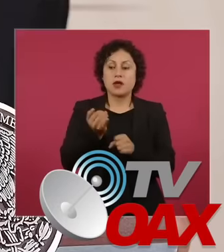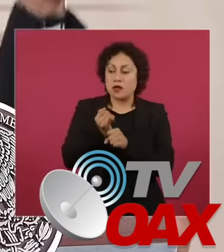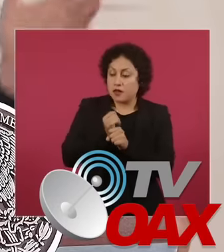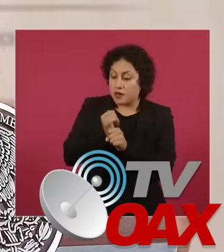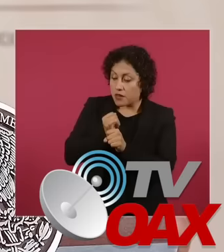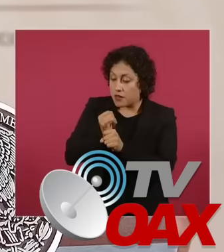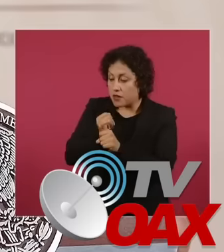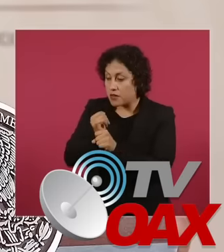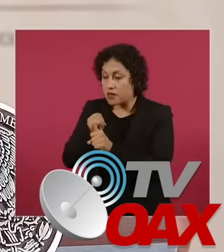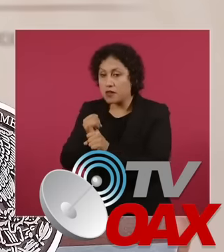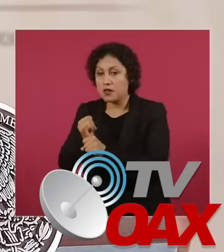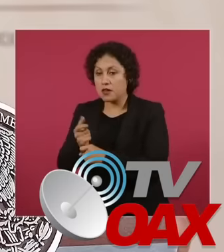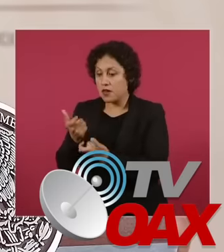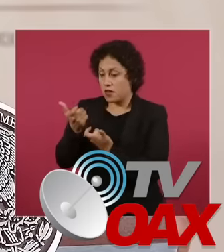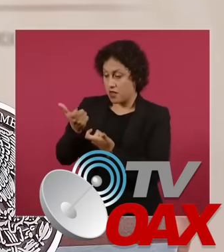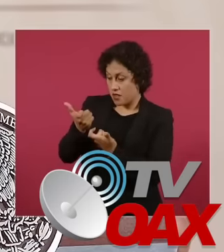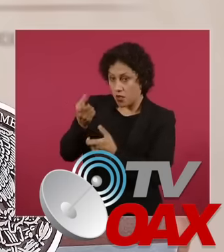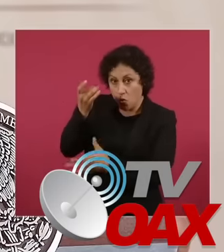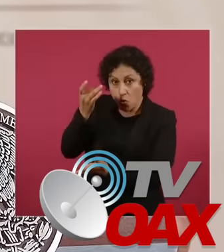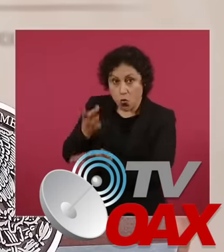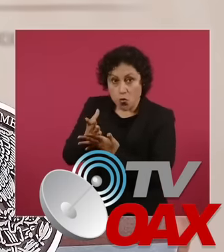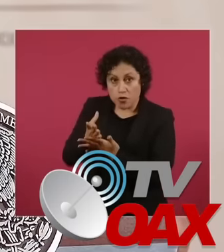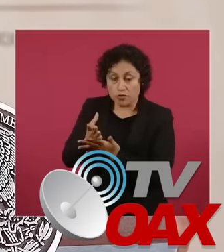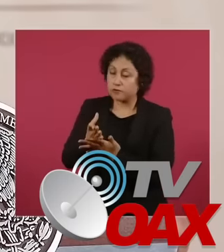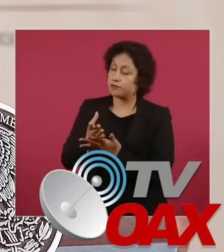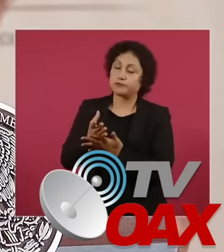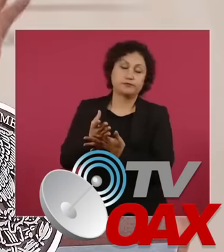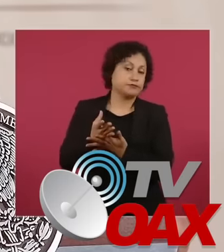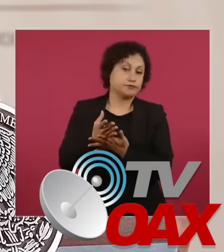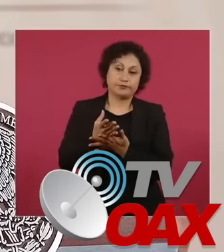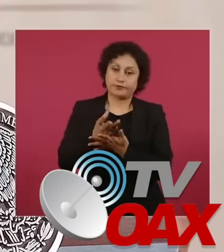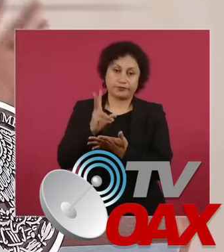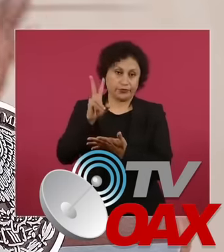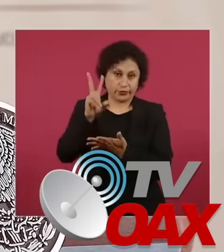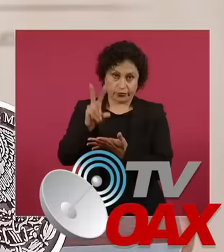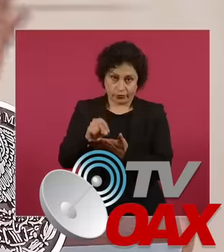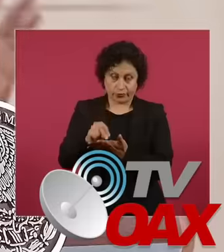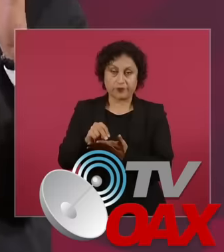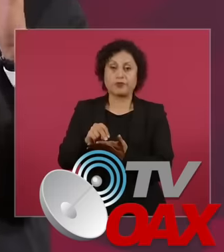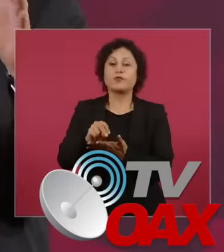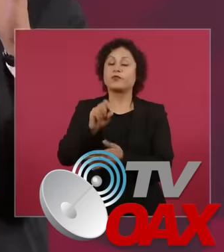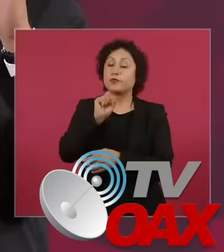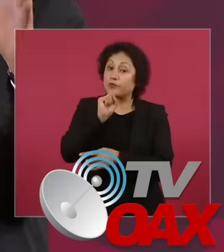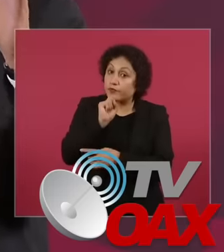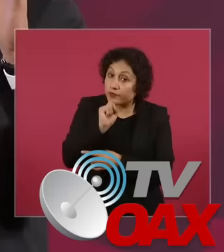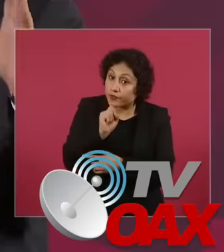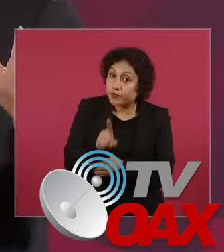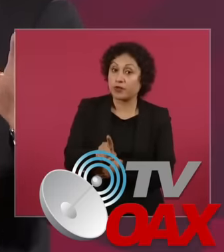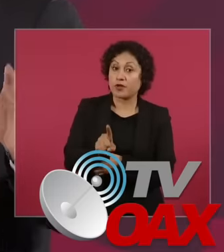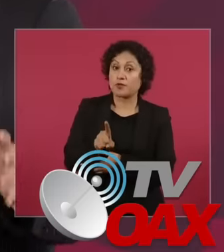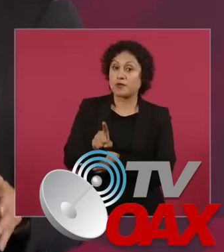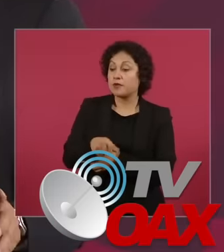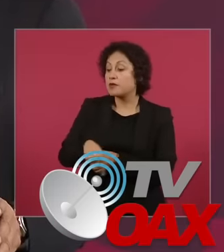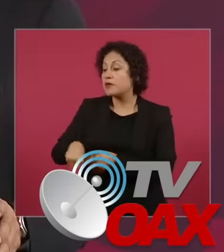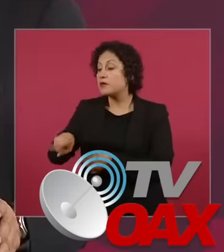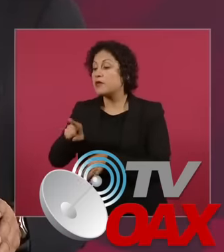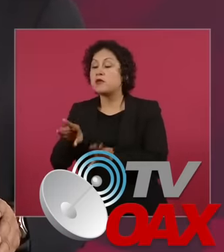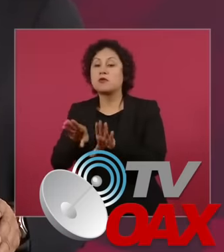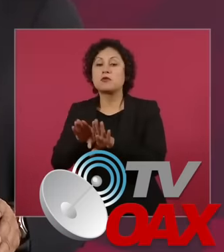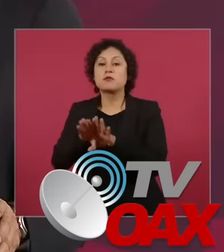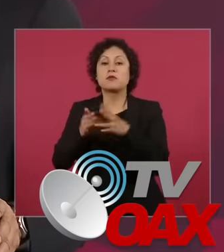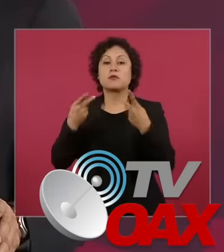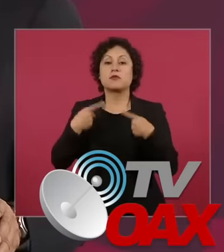el crecimiento económico y no pensar en la distribución del ingreso.